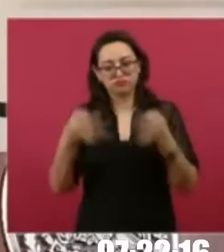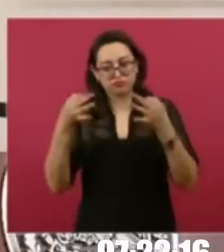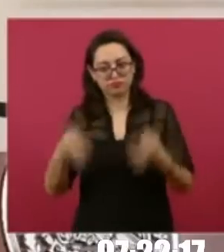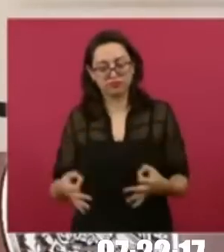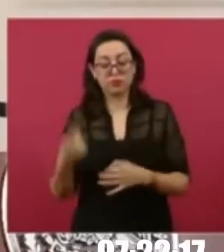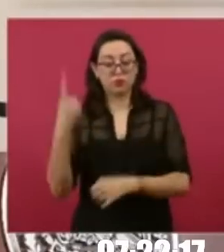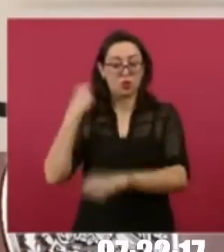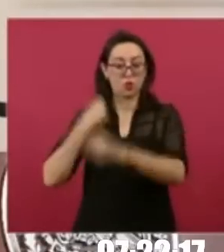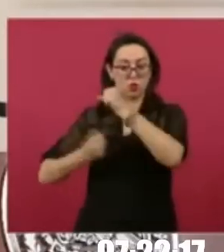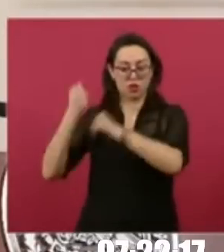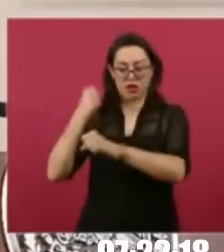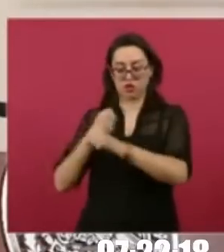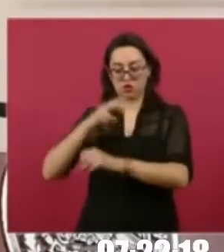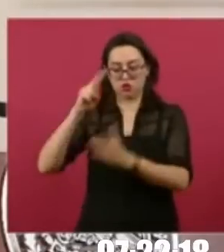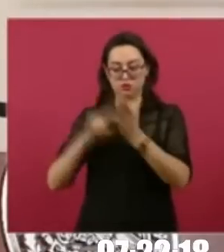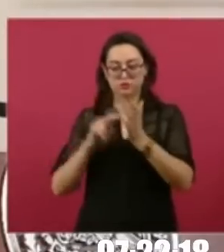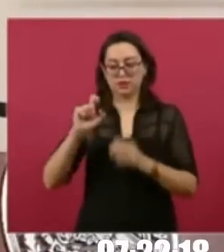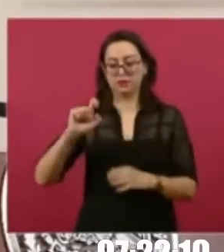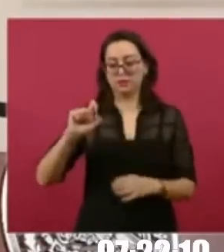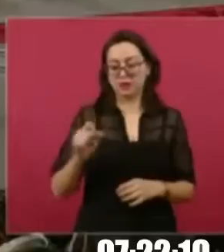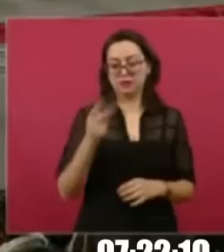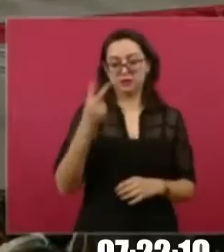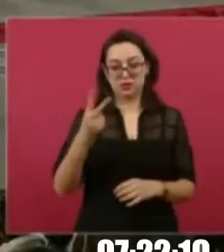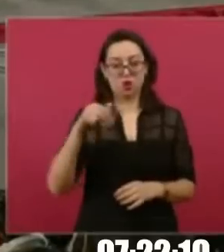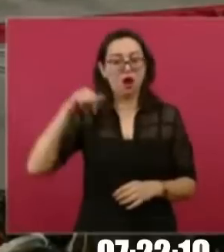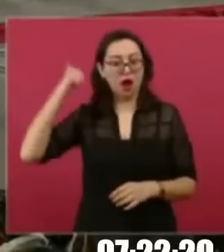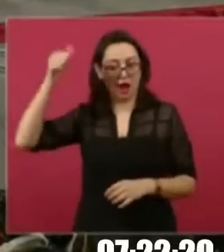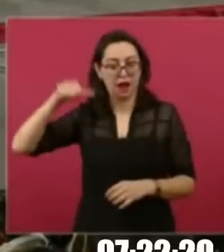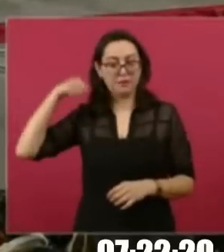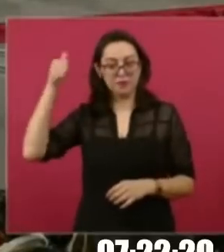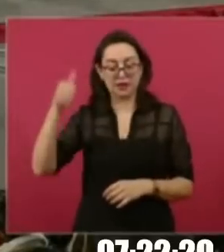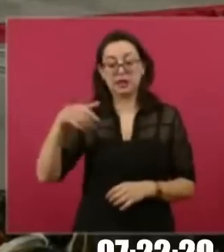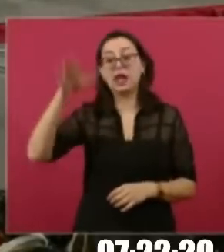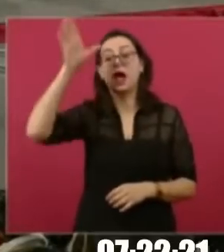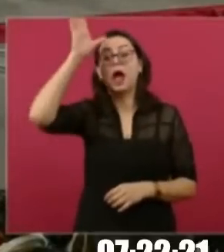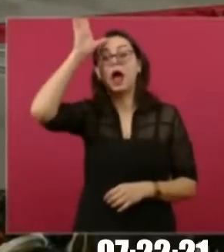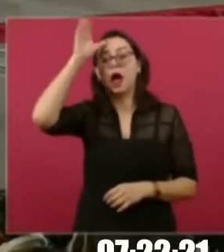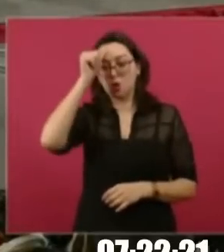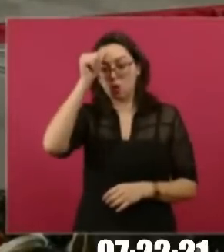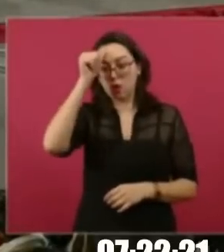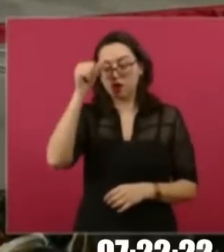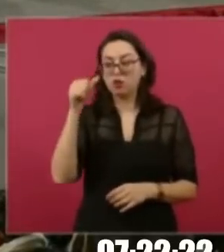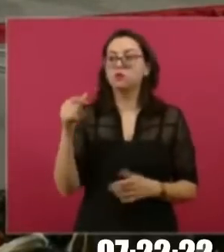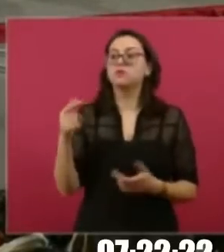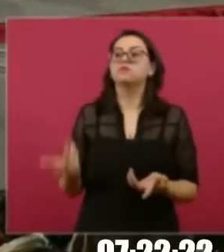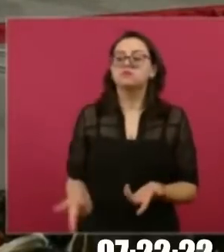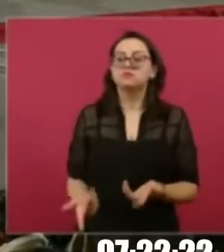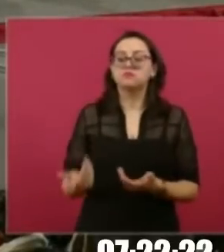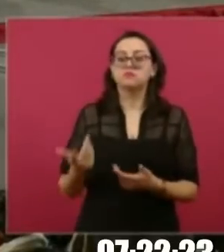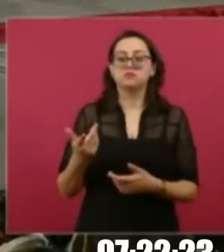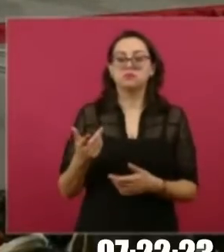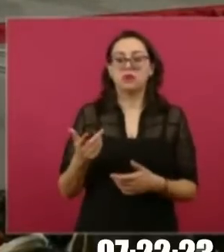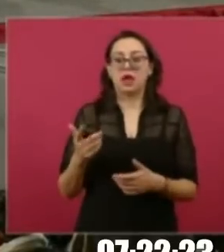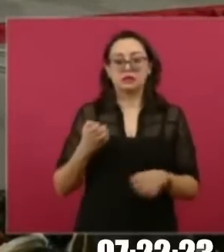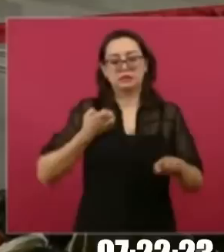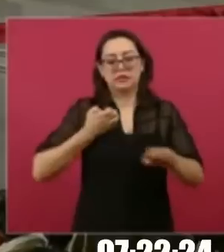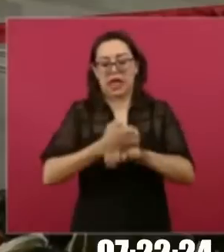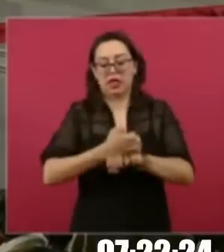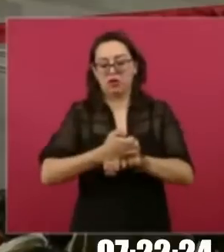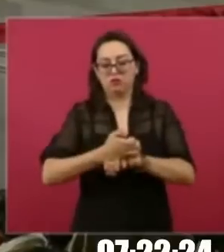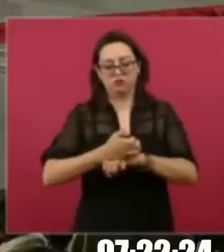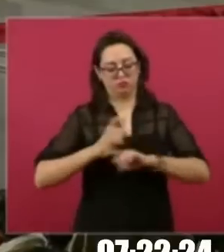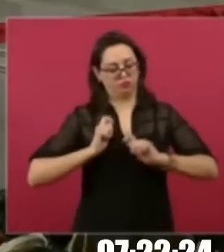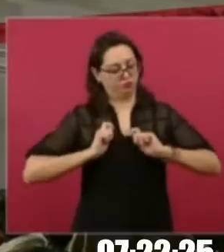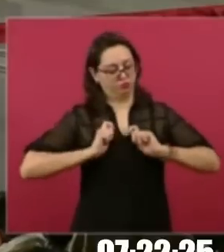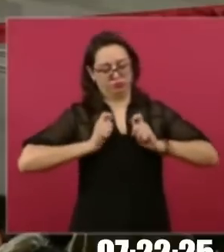pasado en 2022 se firmó el primer convenio de ferialización con el estado de Nayarit y desde entonces Y hasta el día